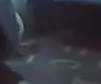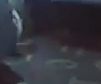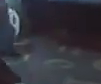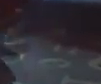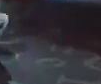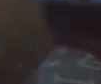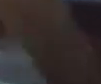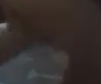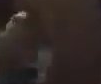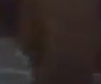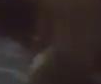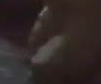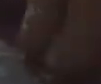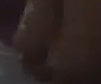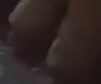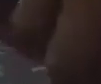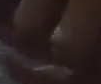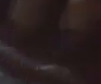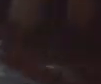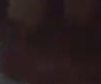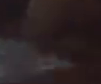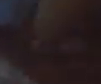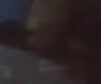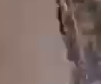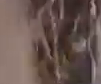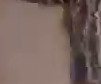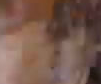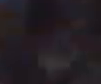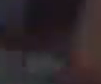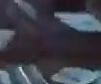Ustedes por allá y los demás conmigo.